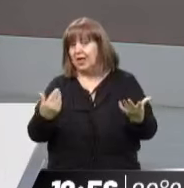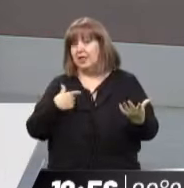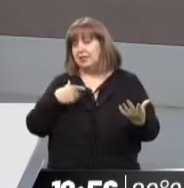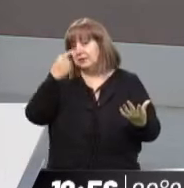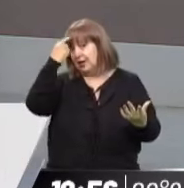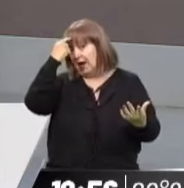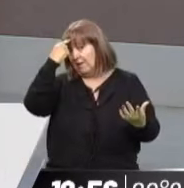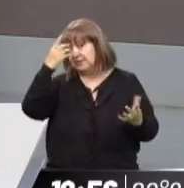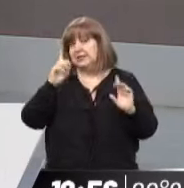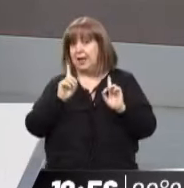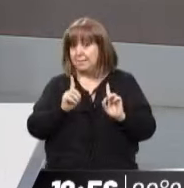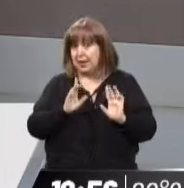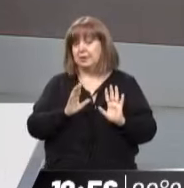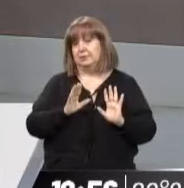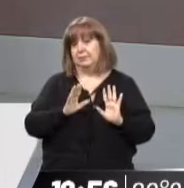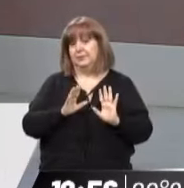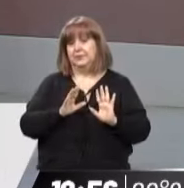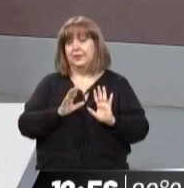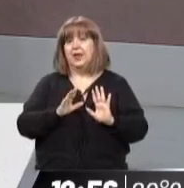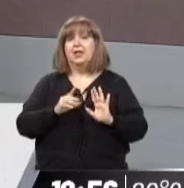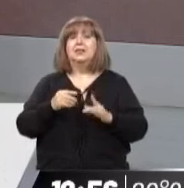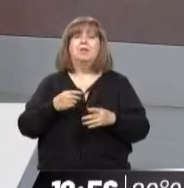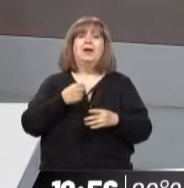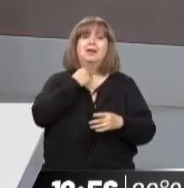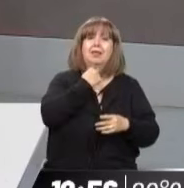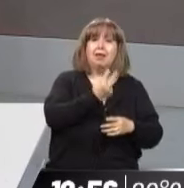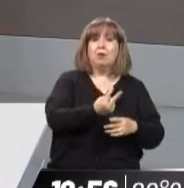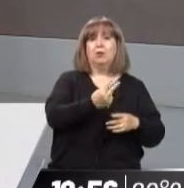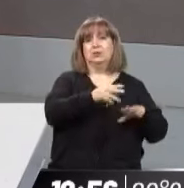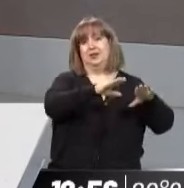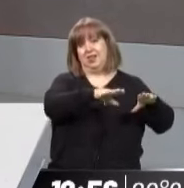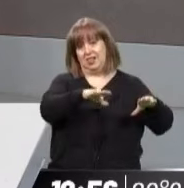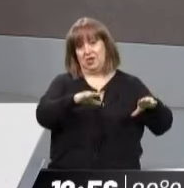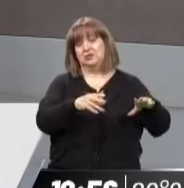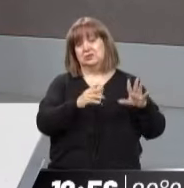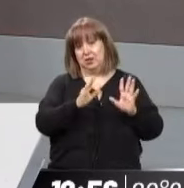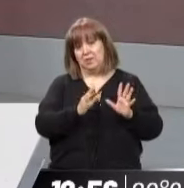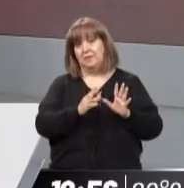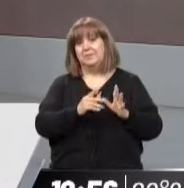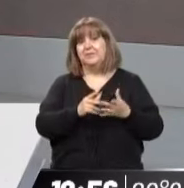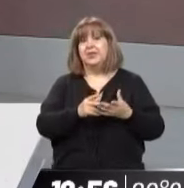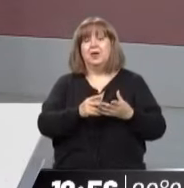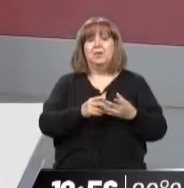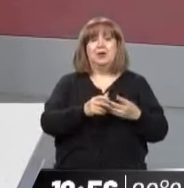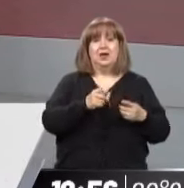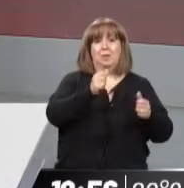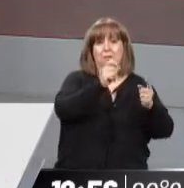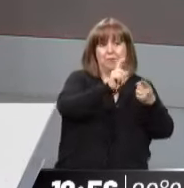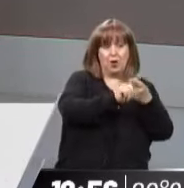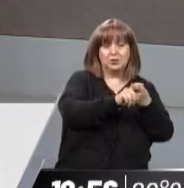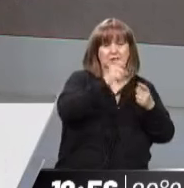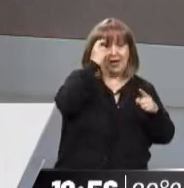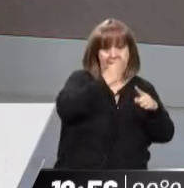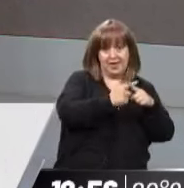como padre. Claro. Y el tema de los chicos en el medio. Sí, que eso es lo más importante. Al margen de lo que dice la ex mujer y lo que dice la novia